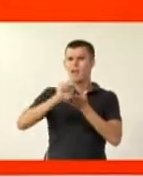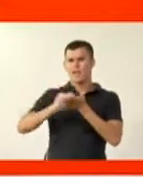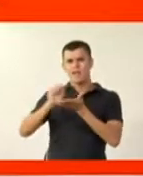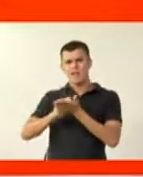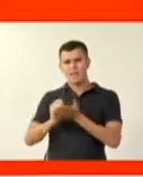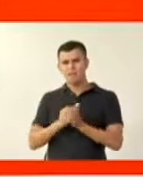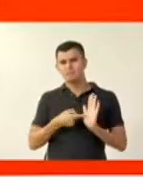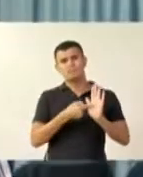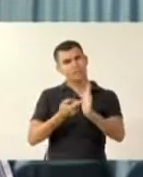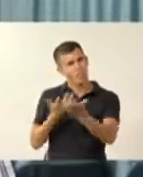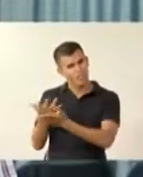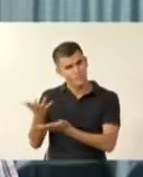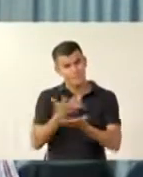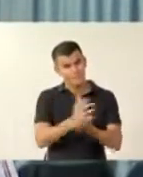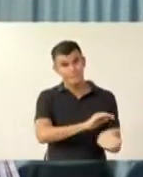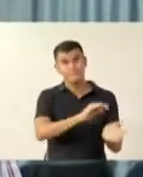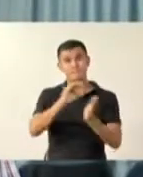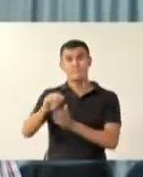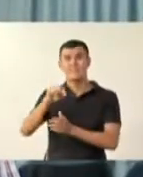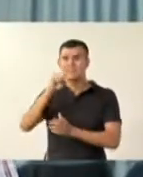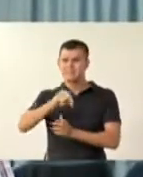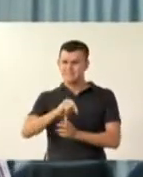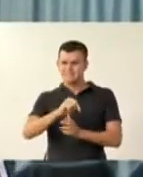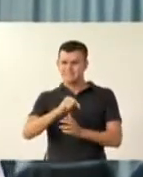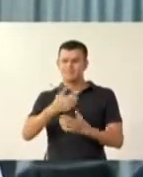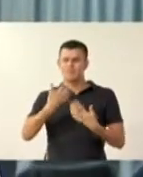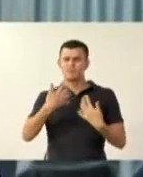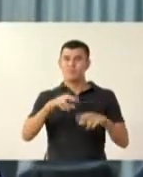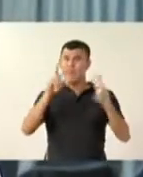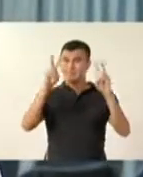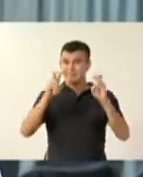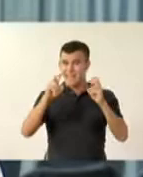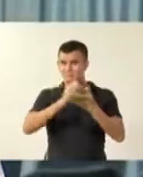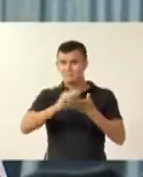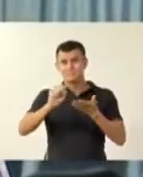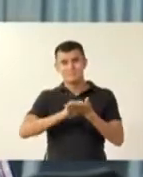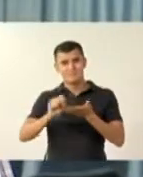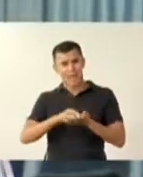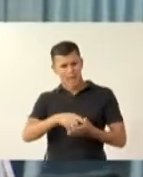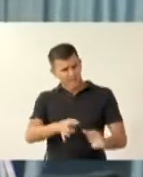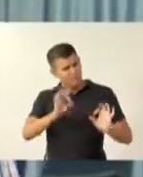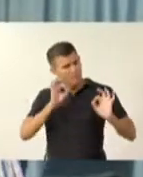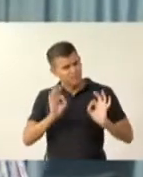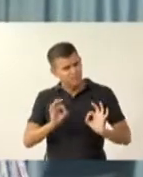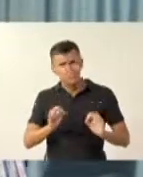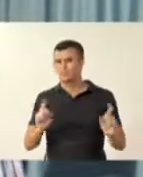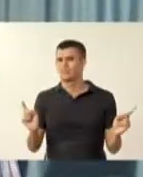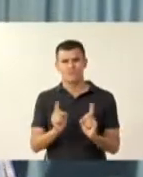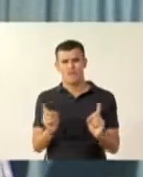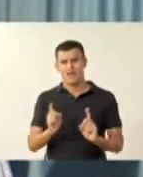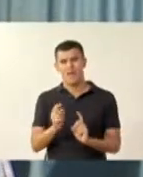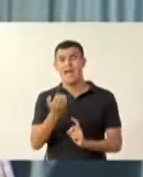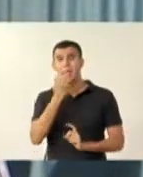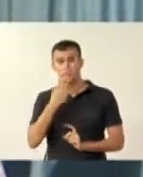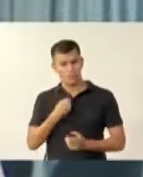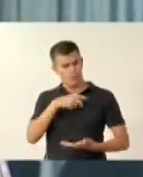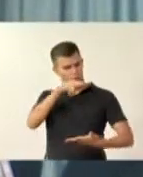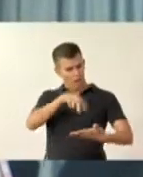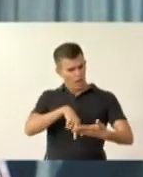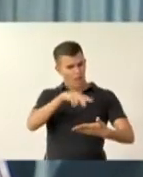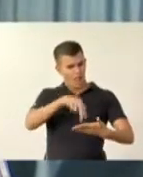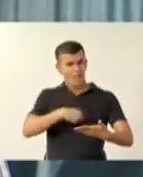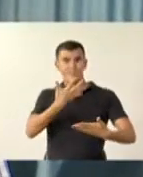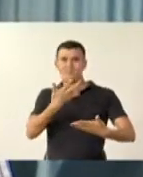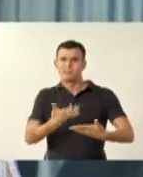sus consejos. El universo editorial es un universo profundamente subjetivo en todo el sentido del término. Un lector que